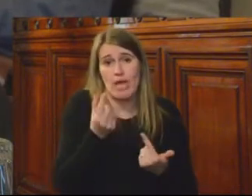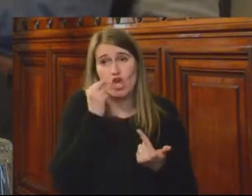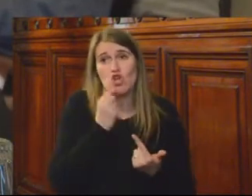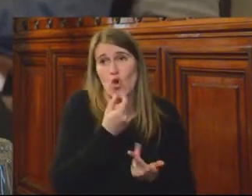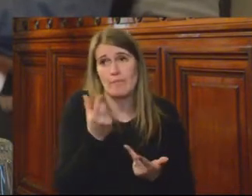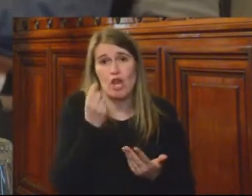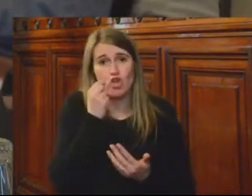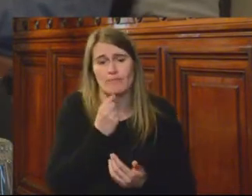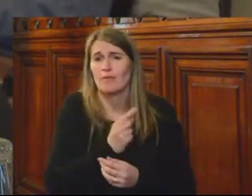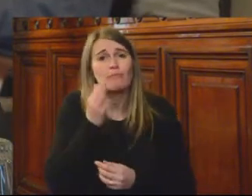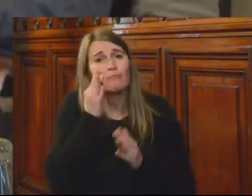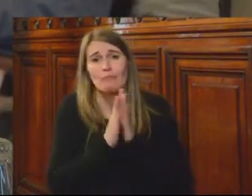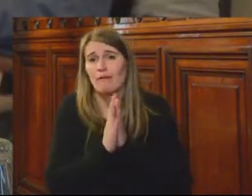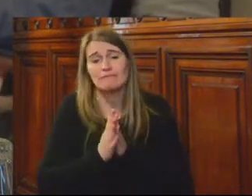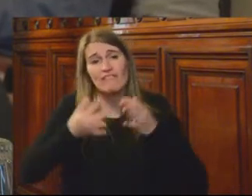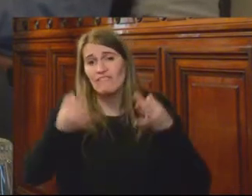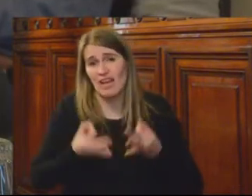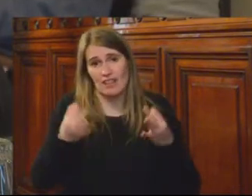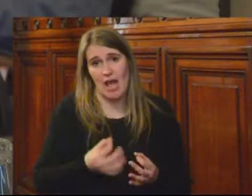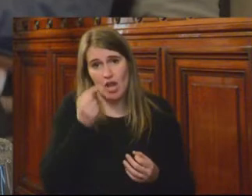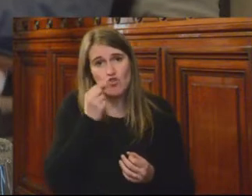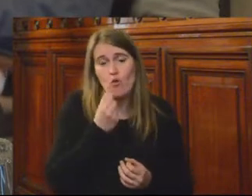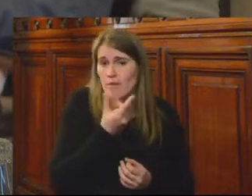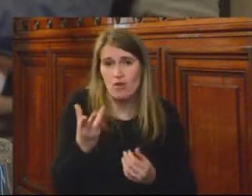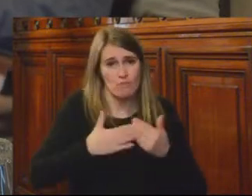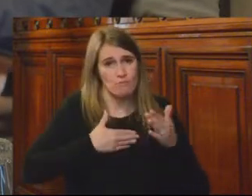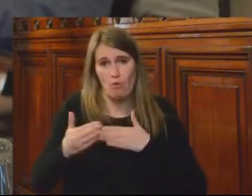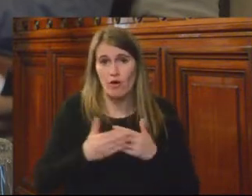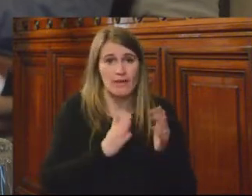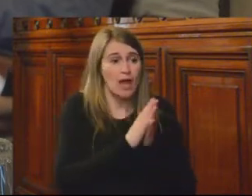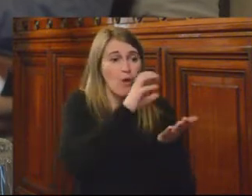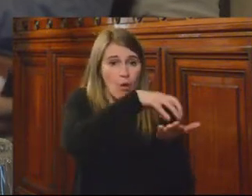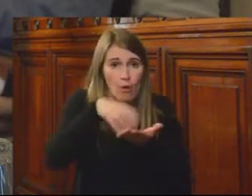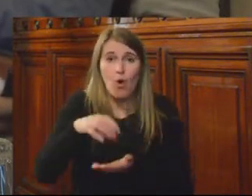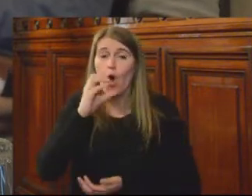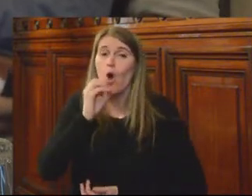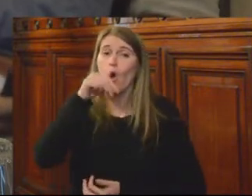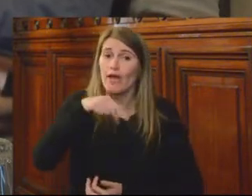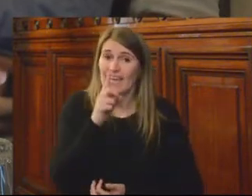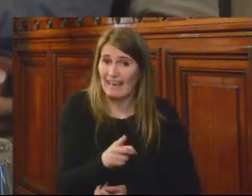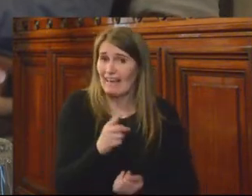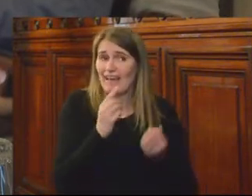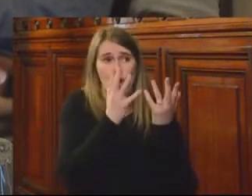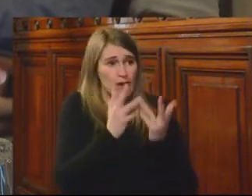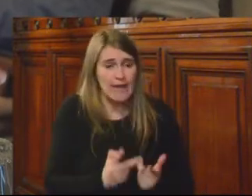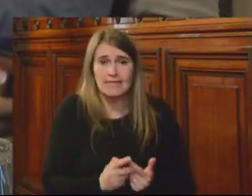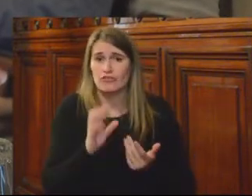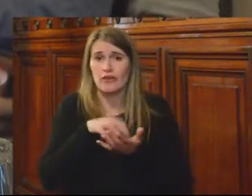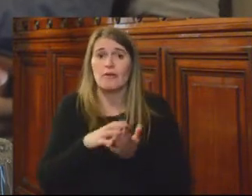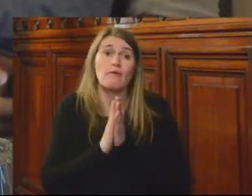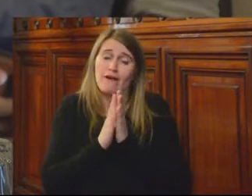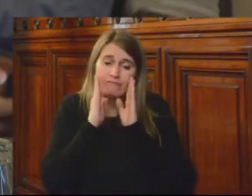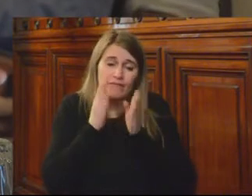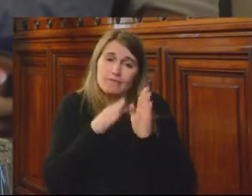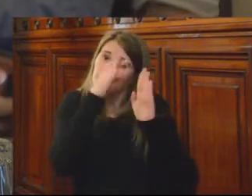que realmente entes gubernamentales y organismos ONG trabajemos en la construcción del